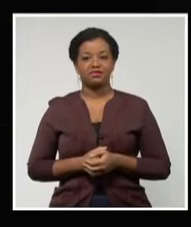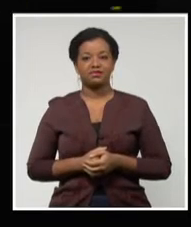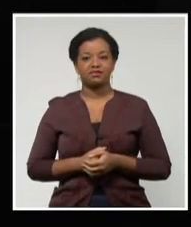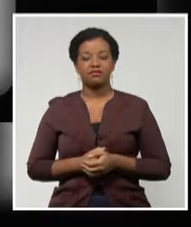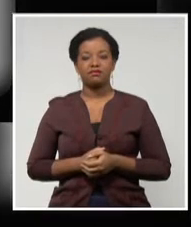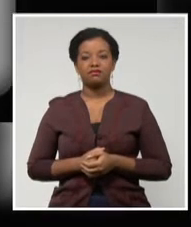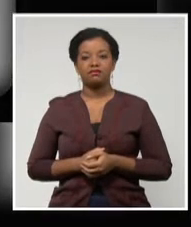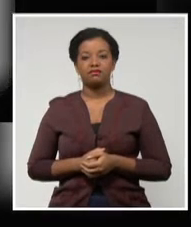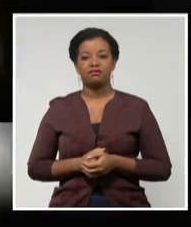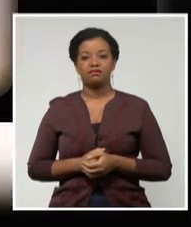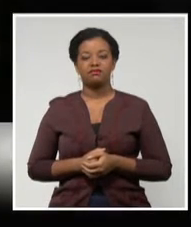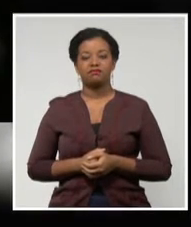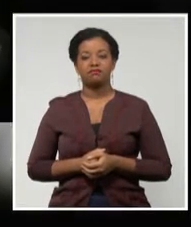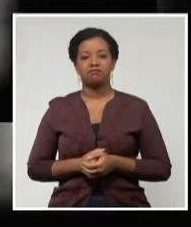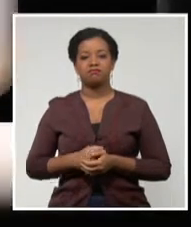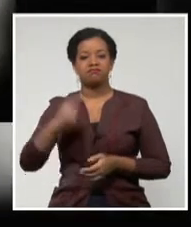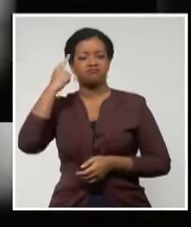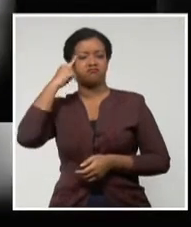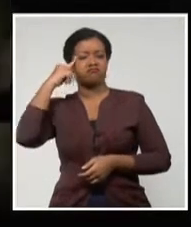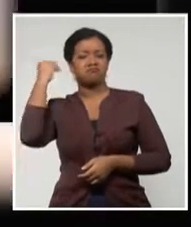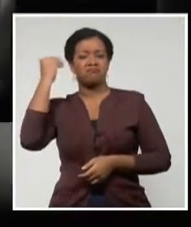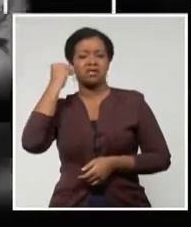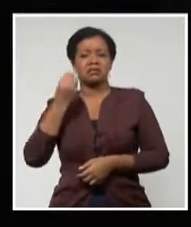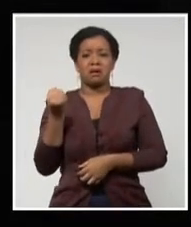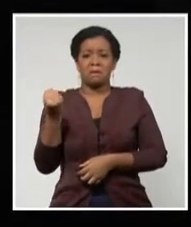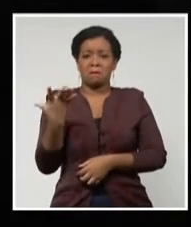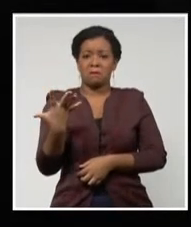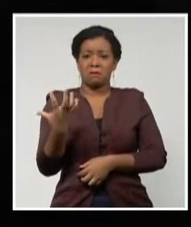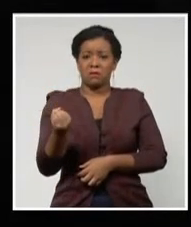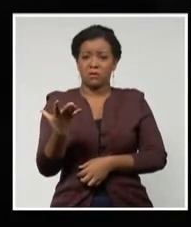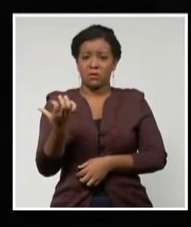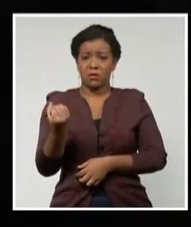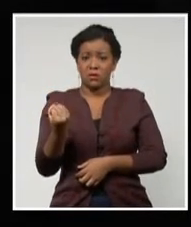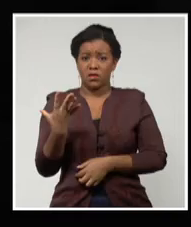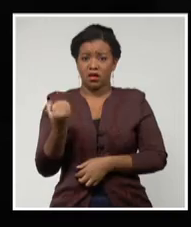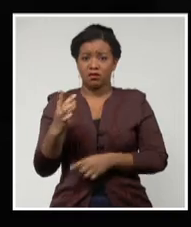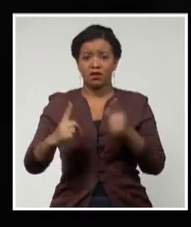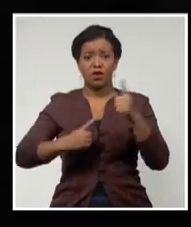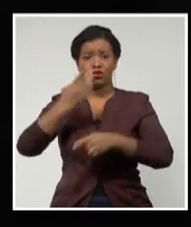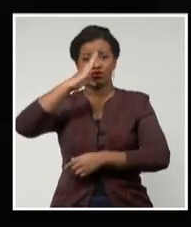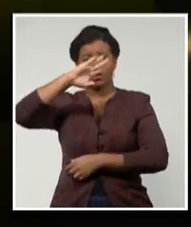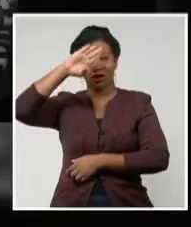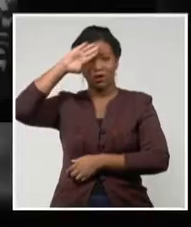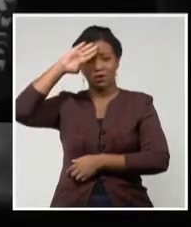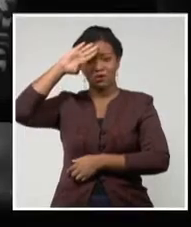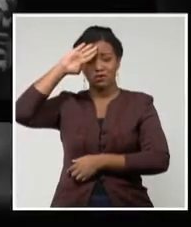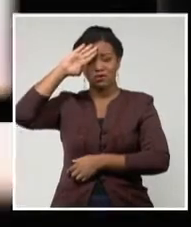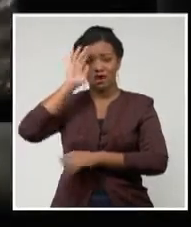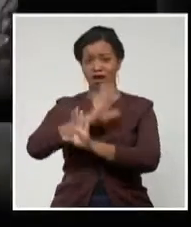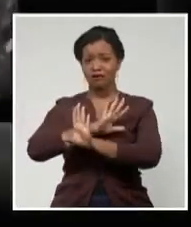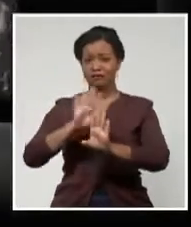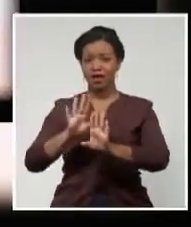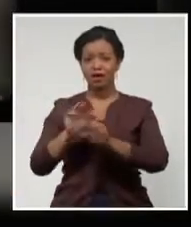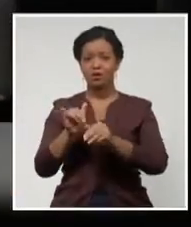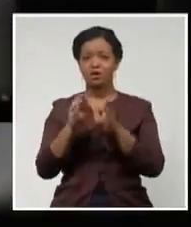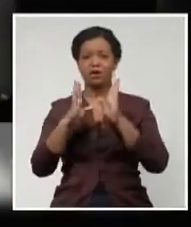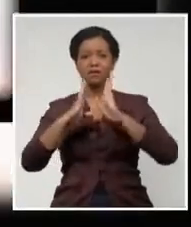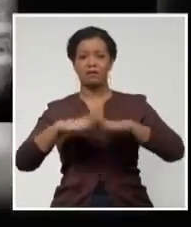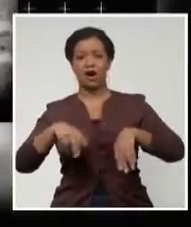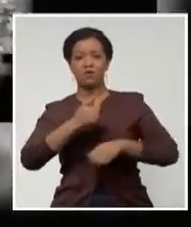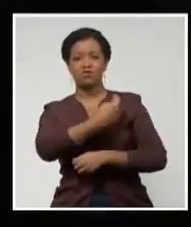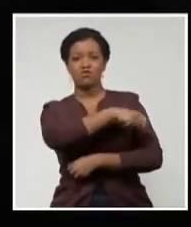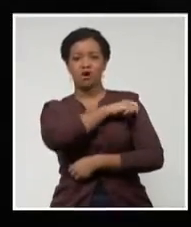Los que creyeron que sembrando mentiras y calumnias por doquier iban a desacreditar a nuestro